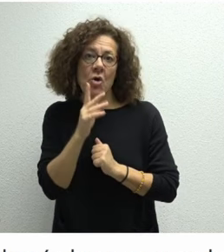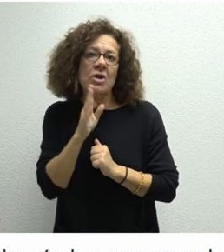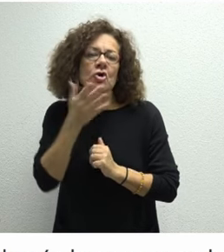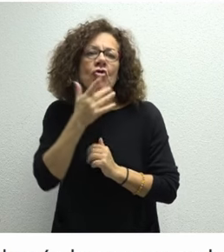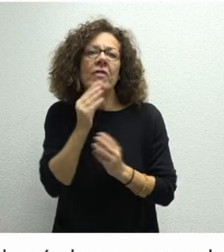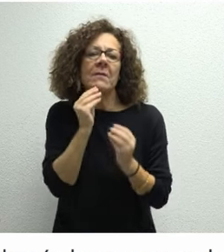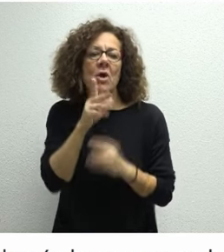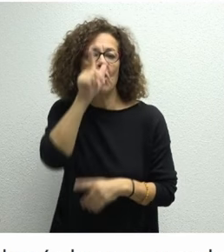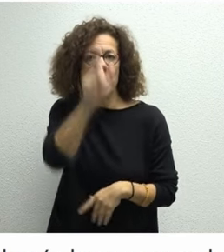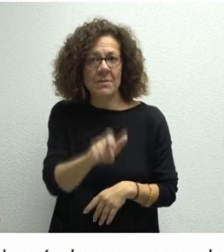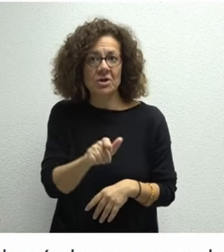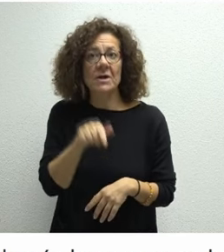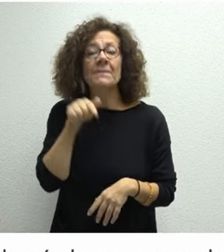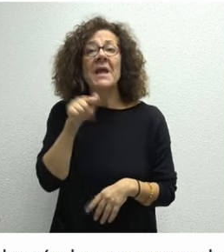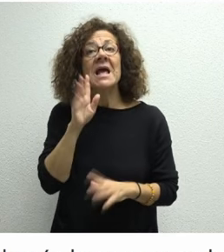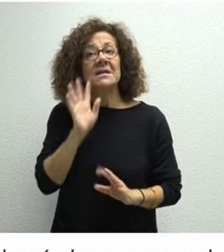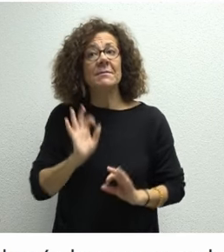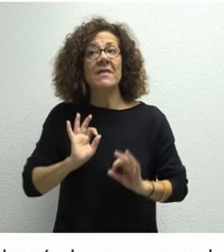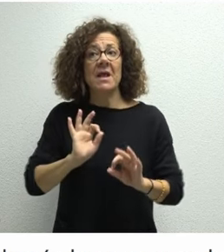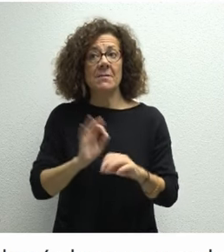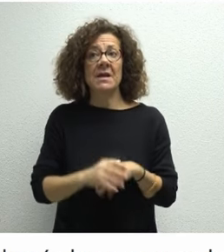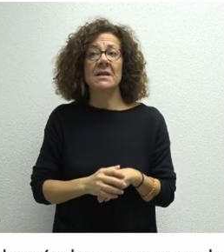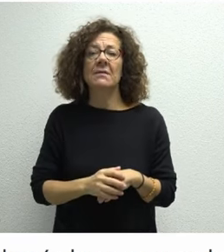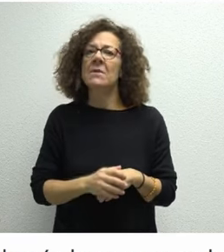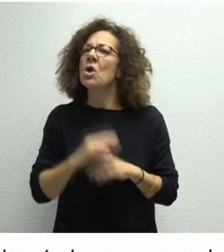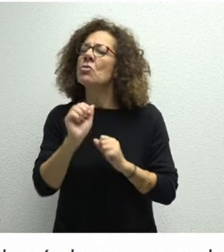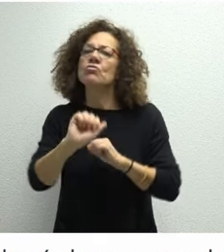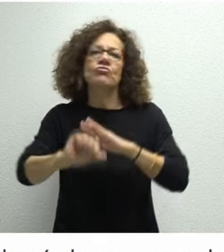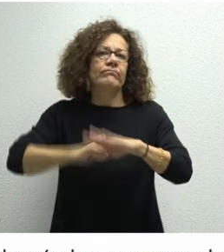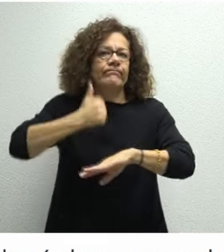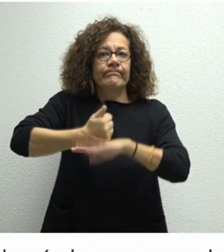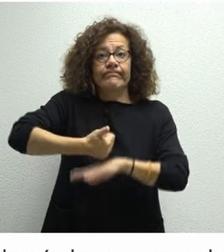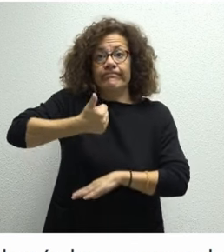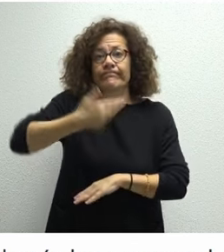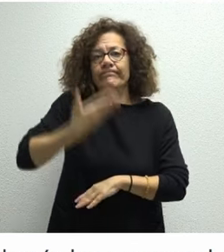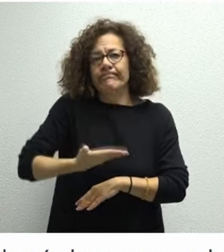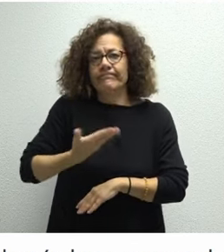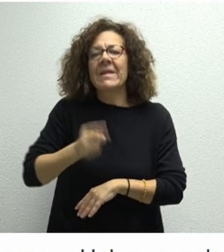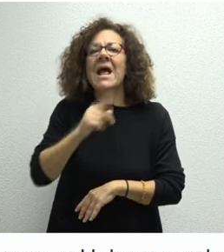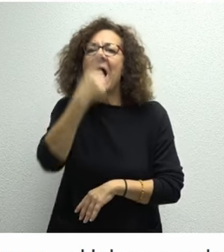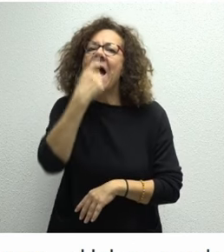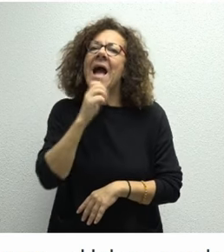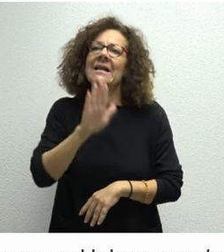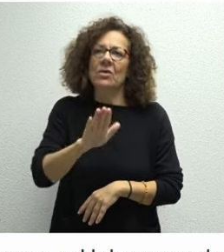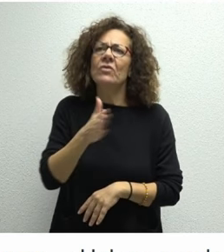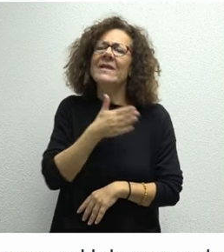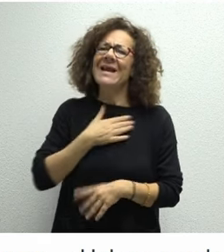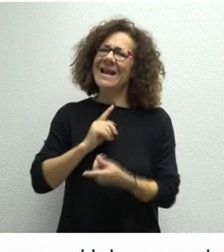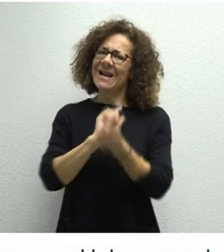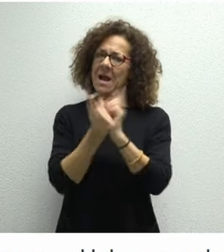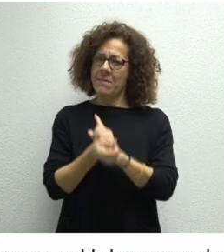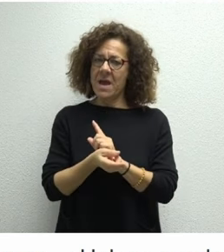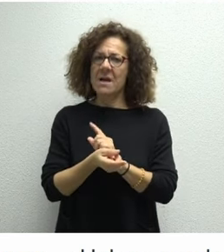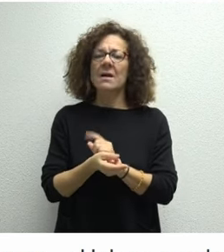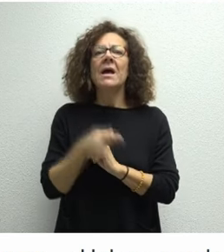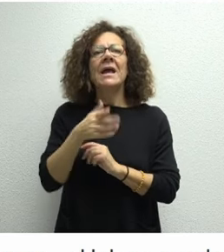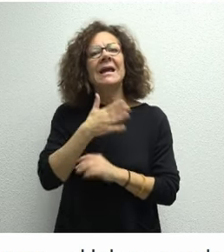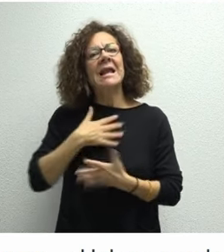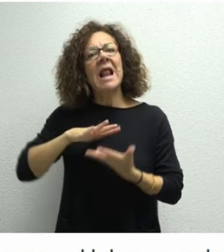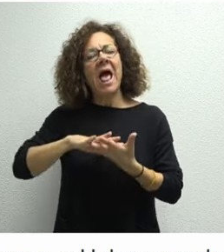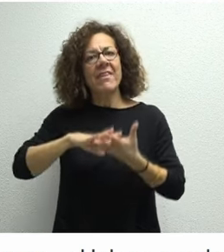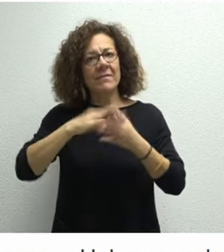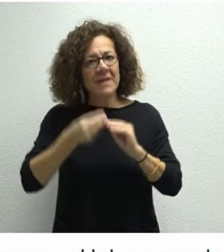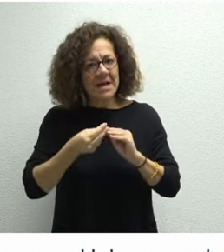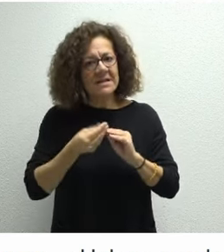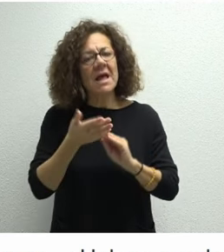no y Bueno sobre todo por encima de todo creo que que está esa actitud de de querer cambiar no y de querer adaptarse